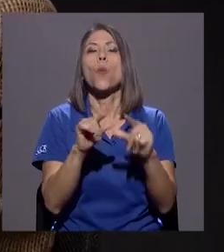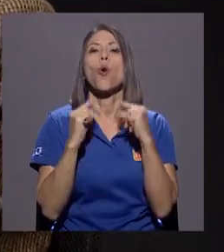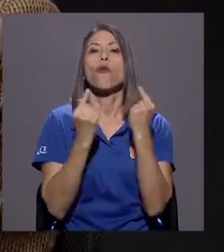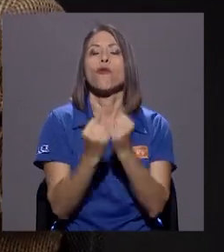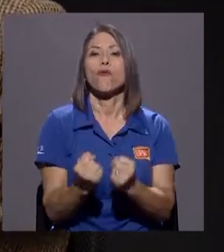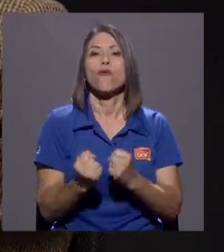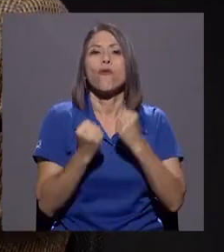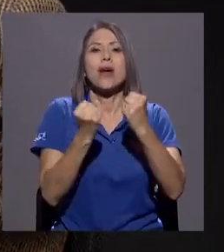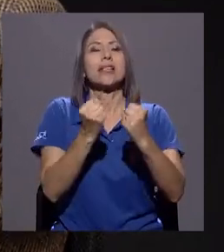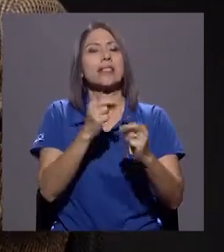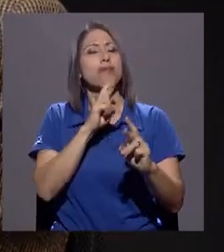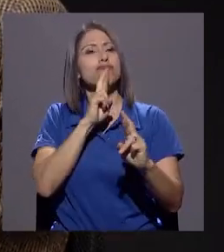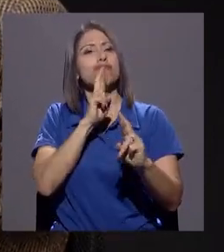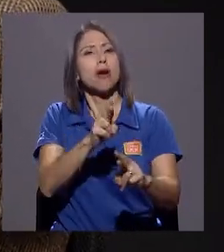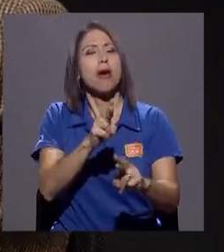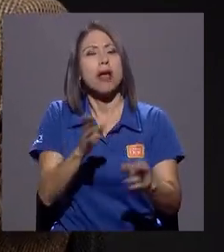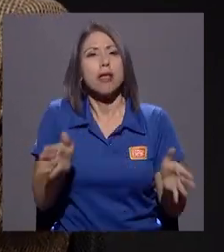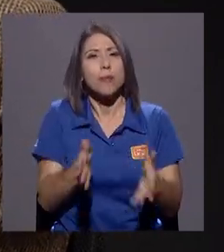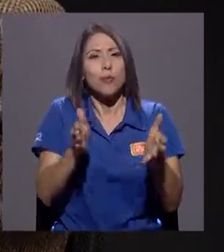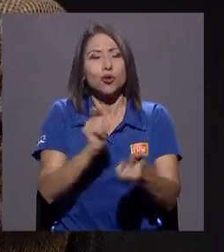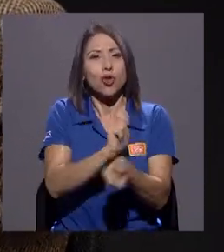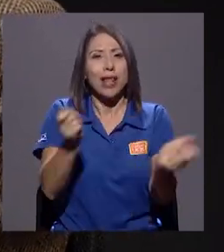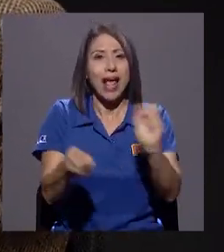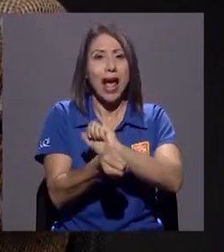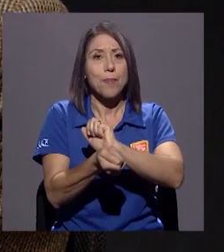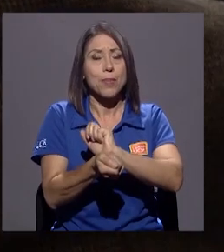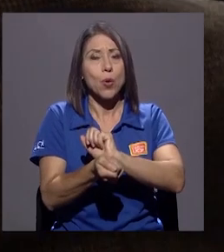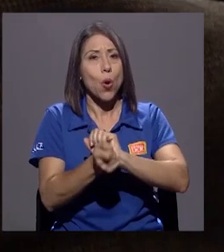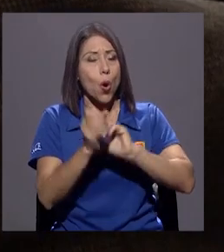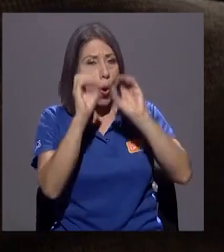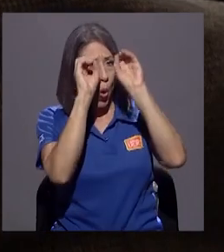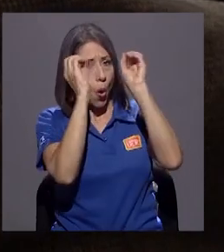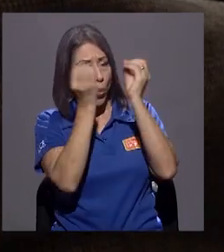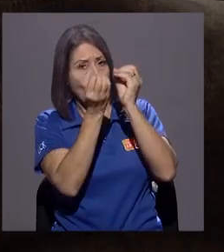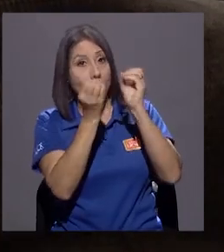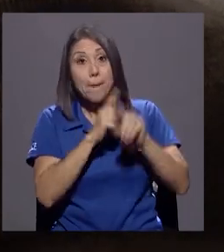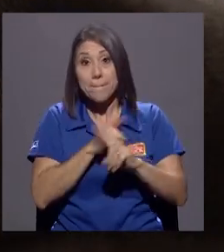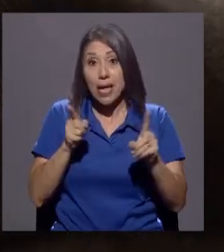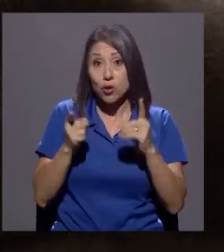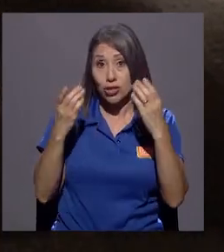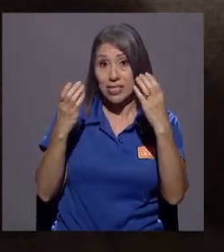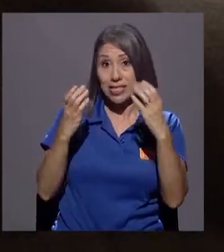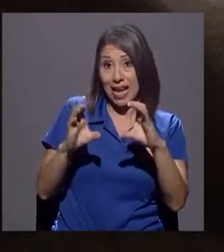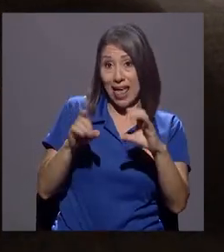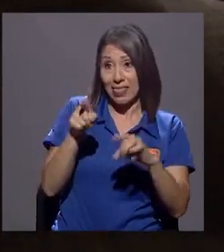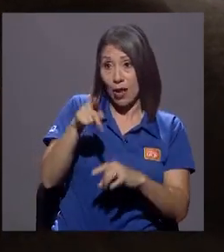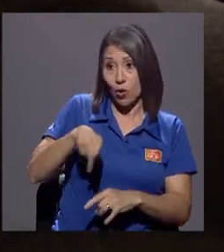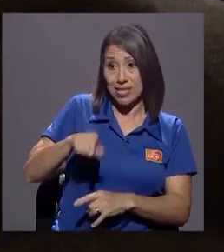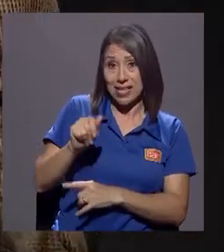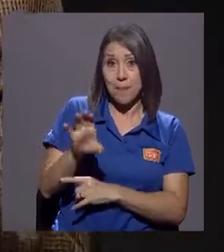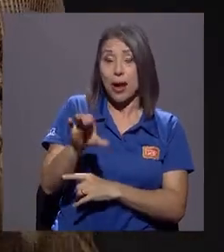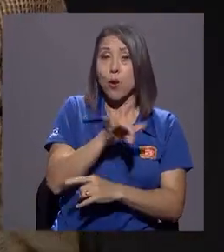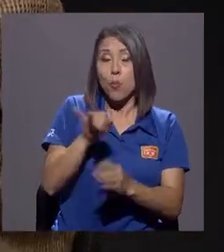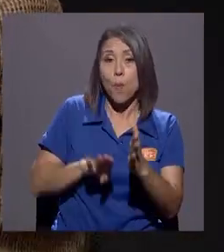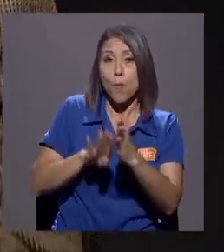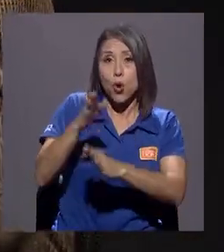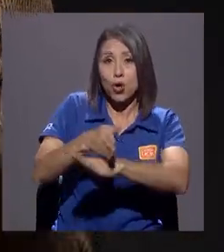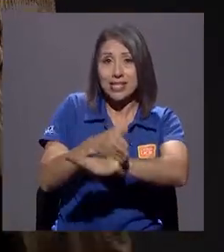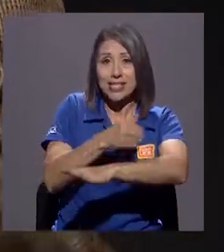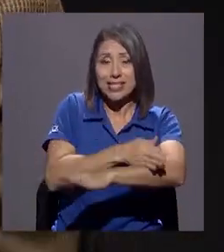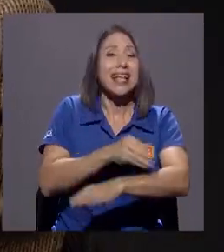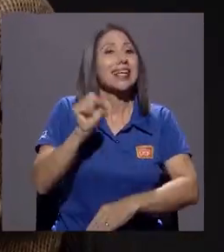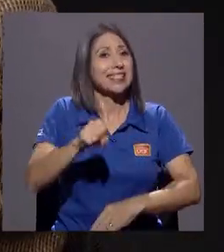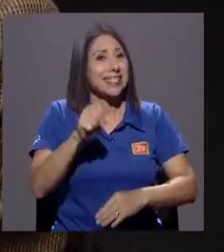impulso del cambio outón solís se categoriza de progresista si aparecía como en esa dirección